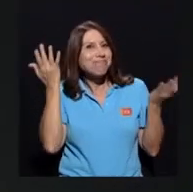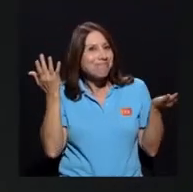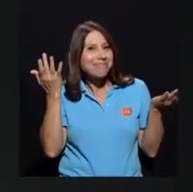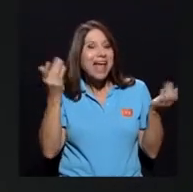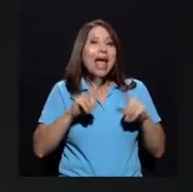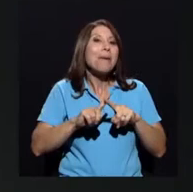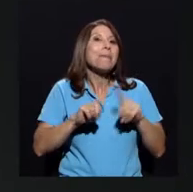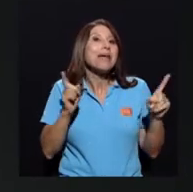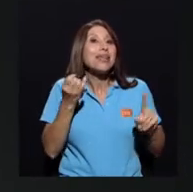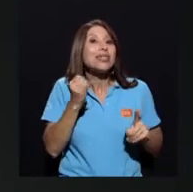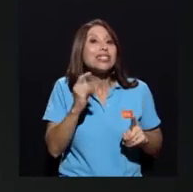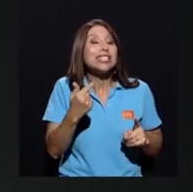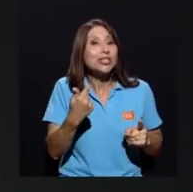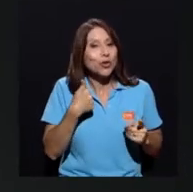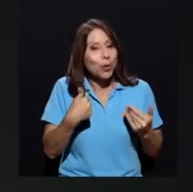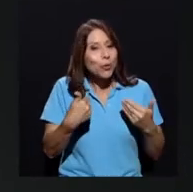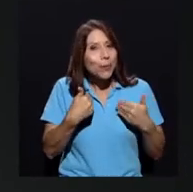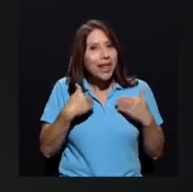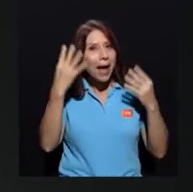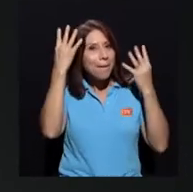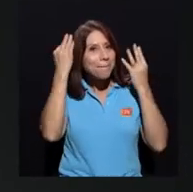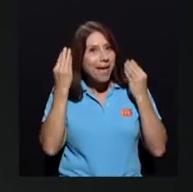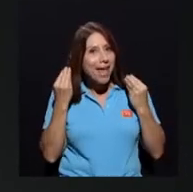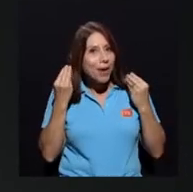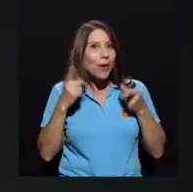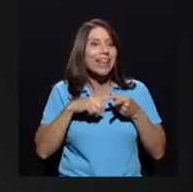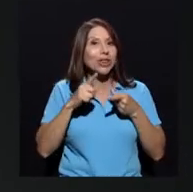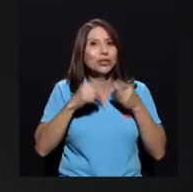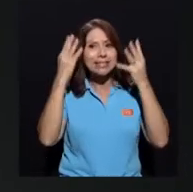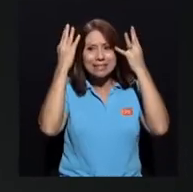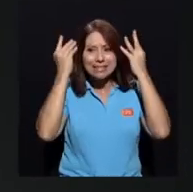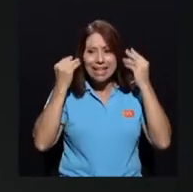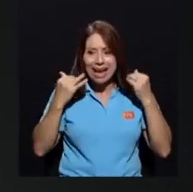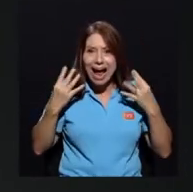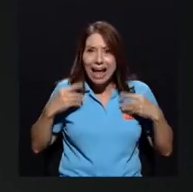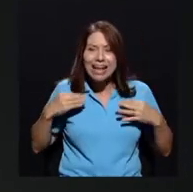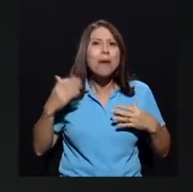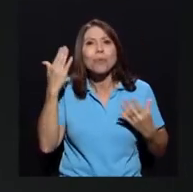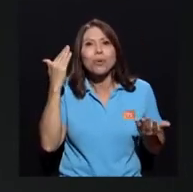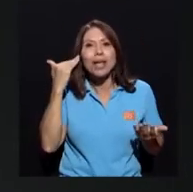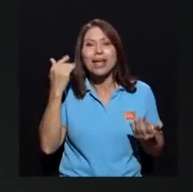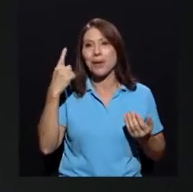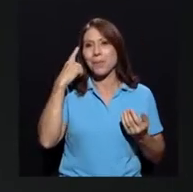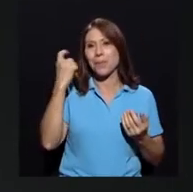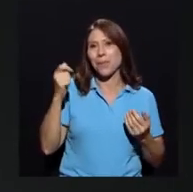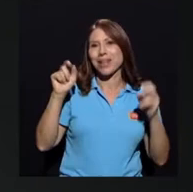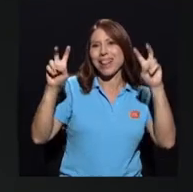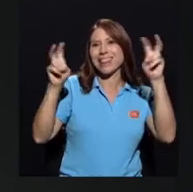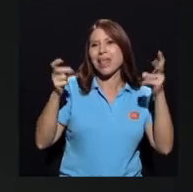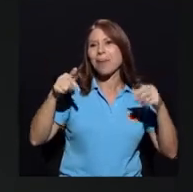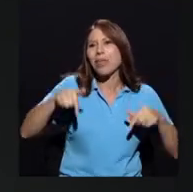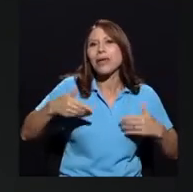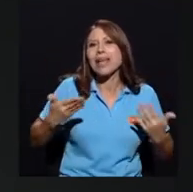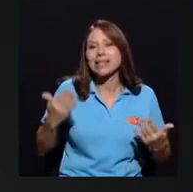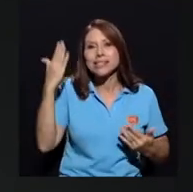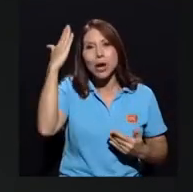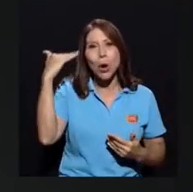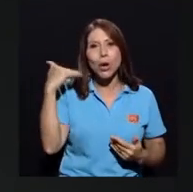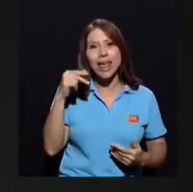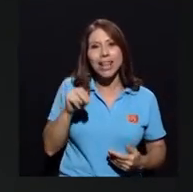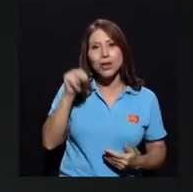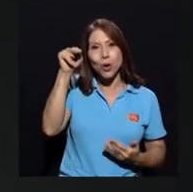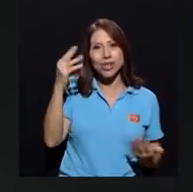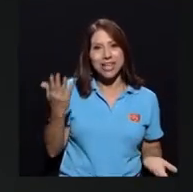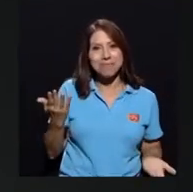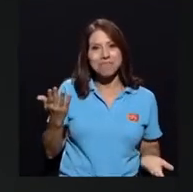si tuviera pelo, es de que se me caiga, porque el tema es Corea del Norte. Y con eso